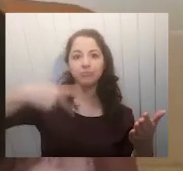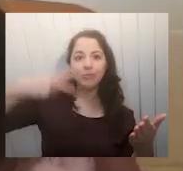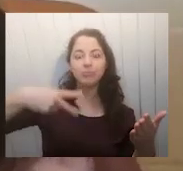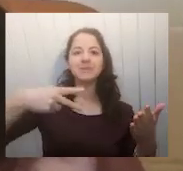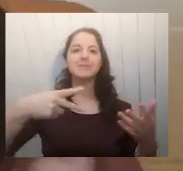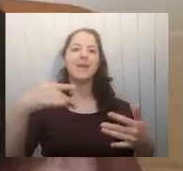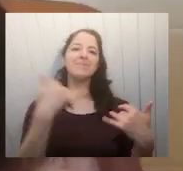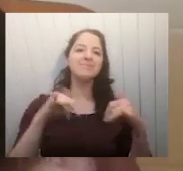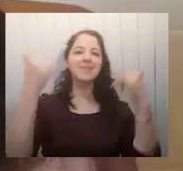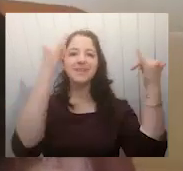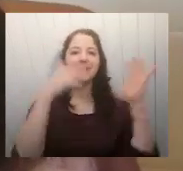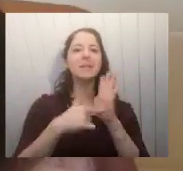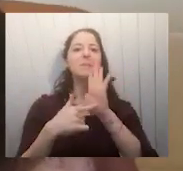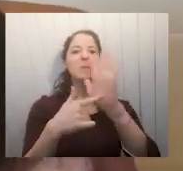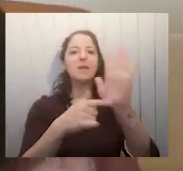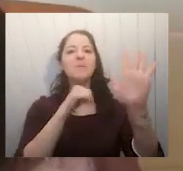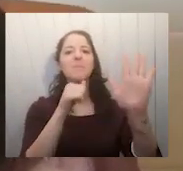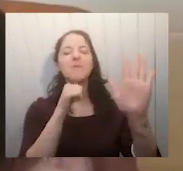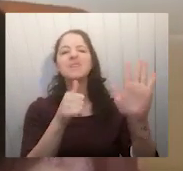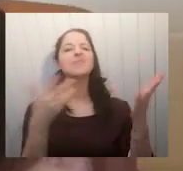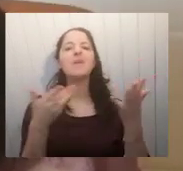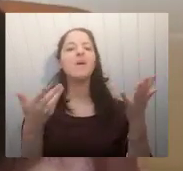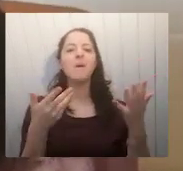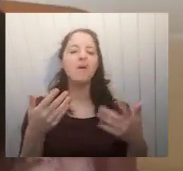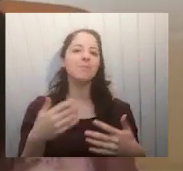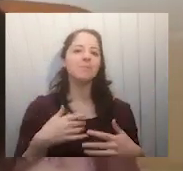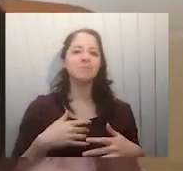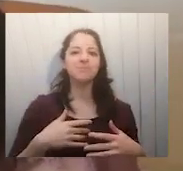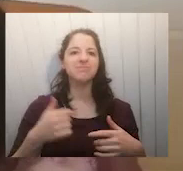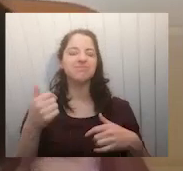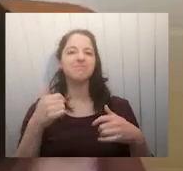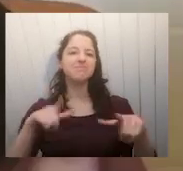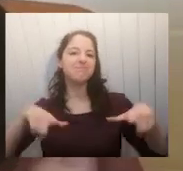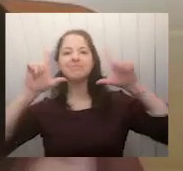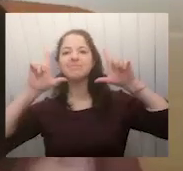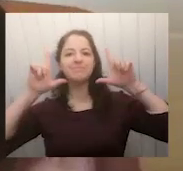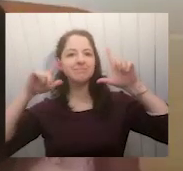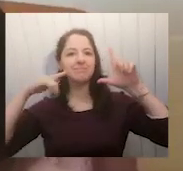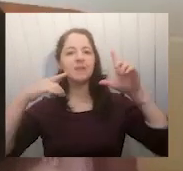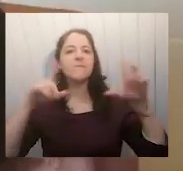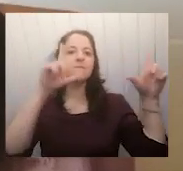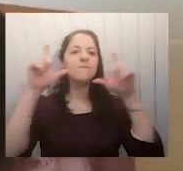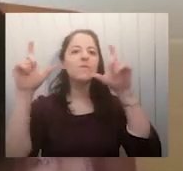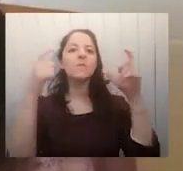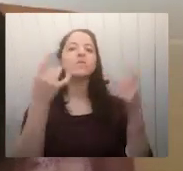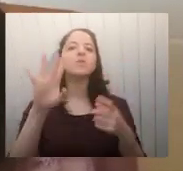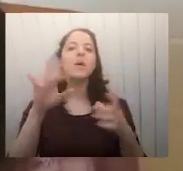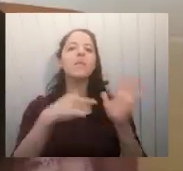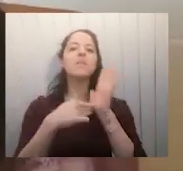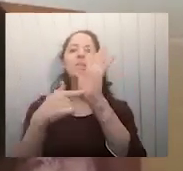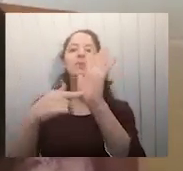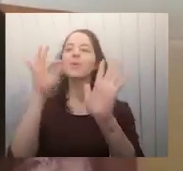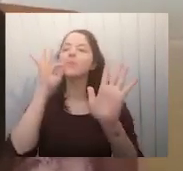espectáculo. Registra nuestras vidas precarias como si se tratara de un show, de imágenes que solo sirven para mostrar a los ricos